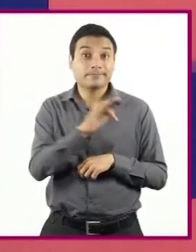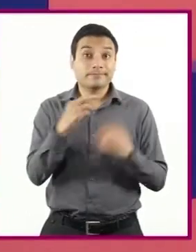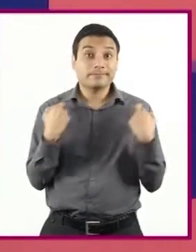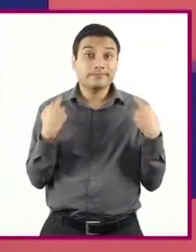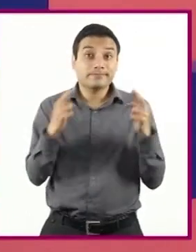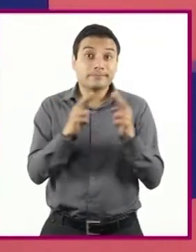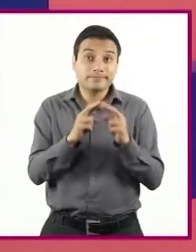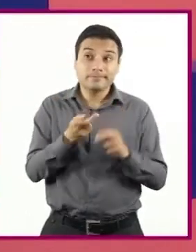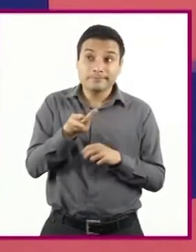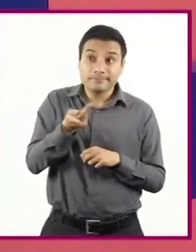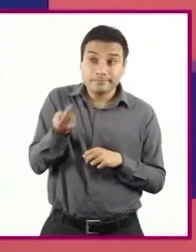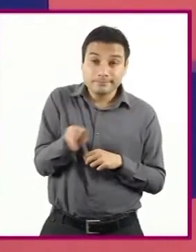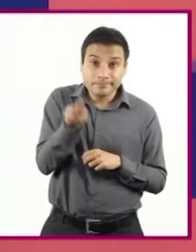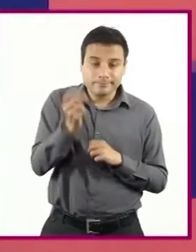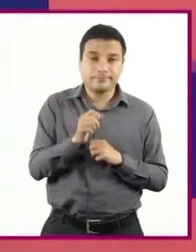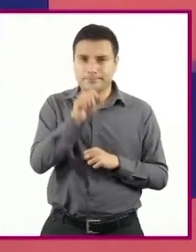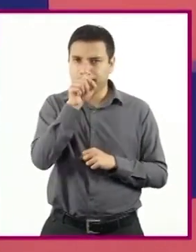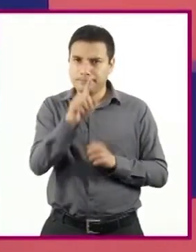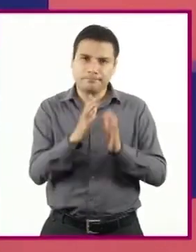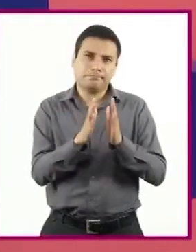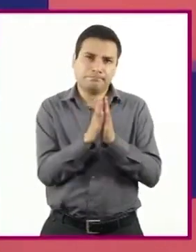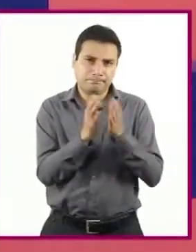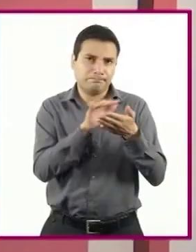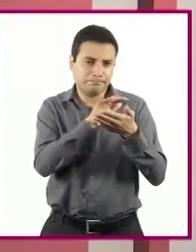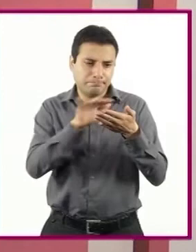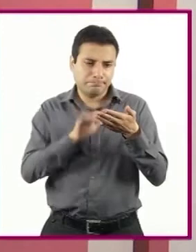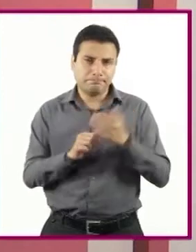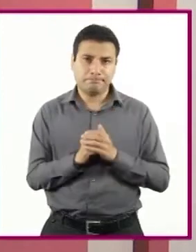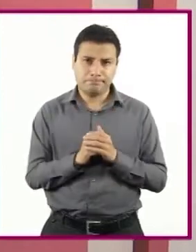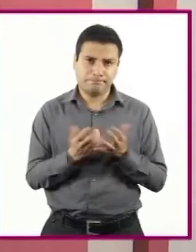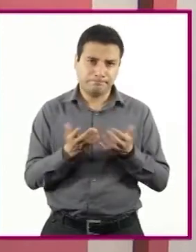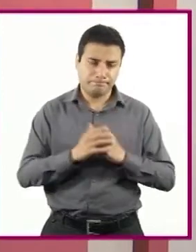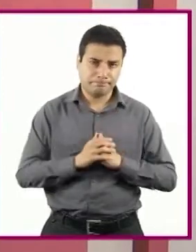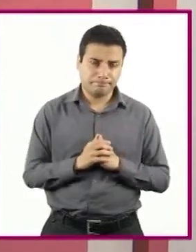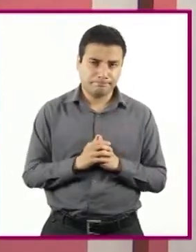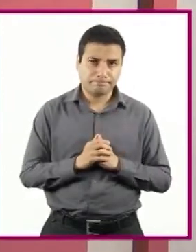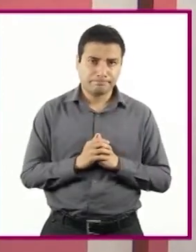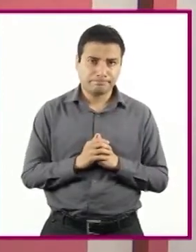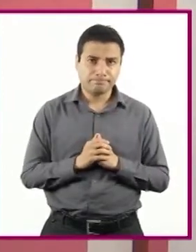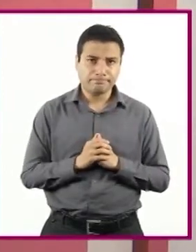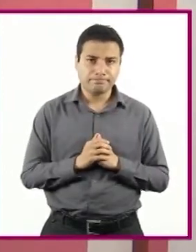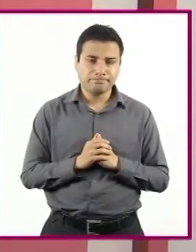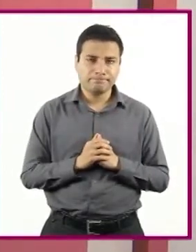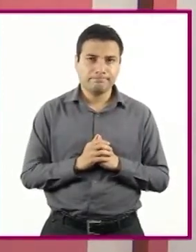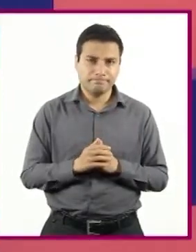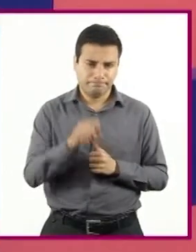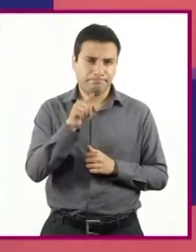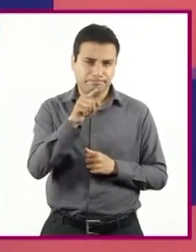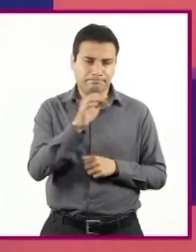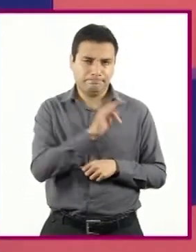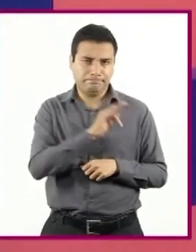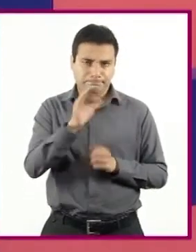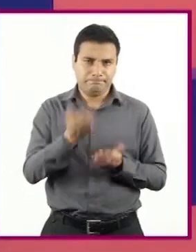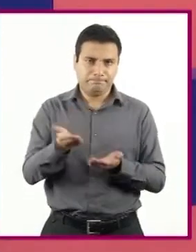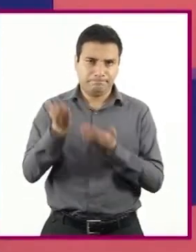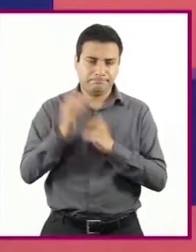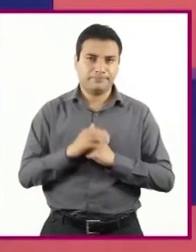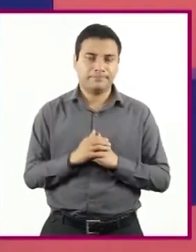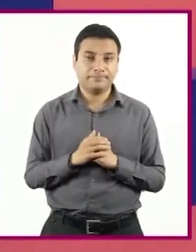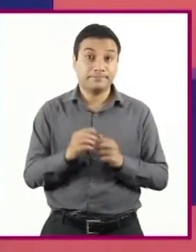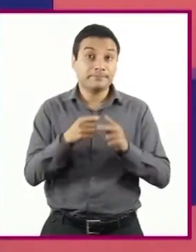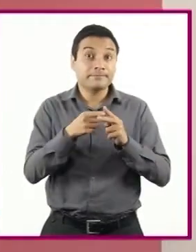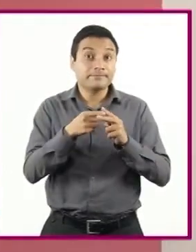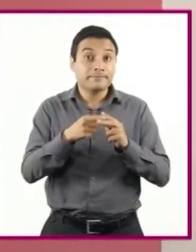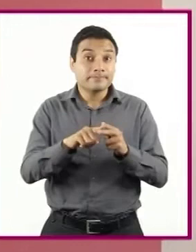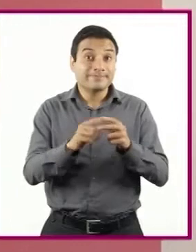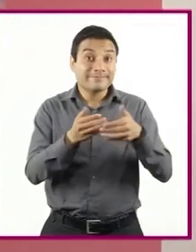o maestro, así como de su libro de texto, incluso de otras fuentes de información, como las que ustedes pueden contar. Antes de comenzar,